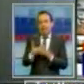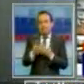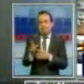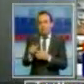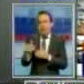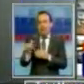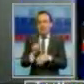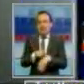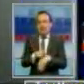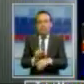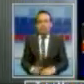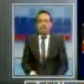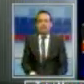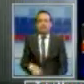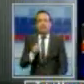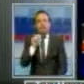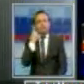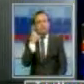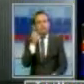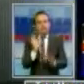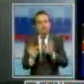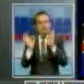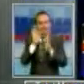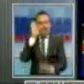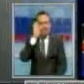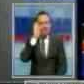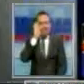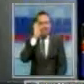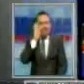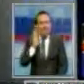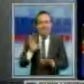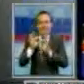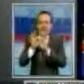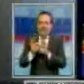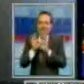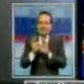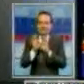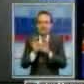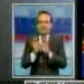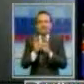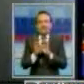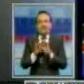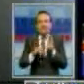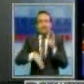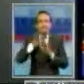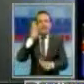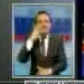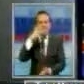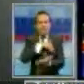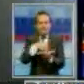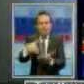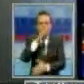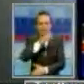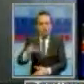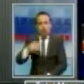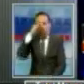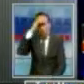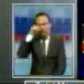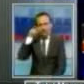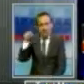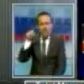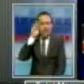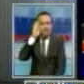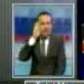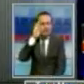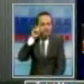puedes ocupar un poco más. No, bueno, primero felicitar a Michelle Bachelet, agradecer a las más de 3 millones de personas que confiaron en